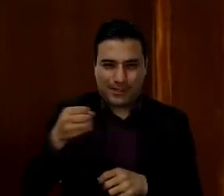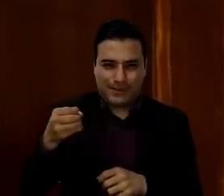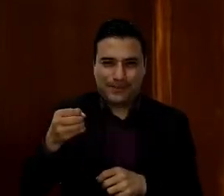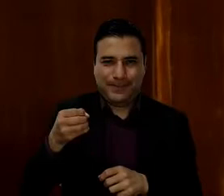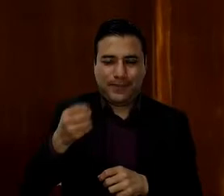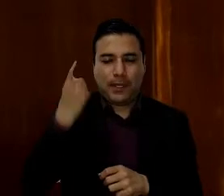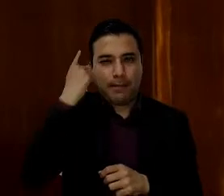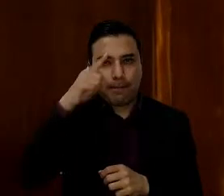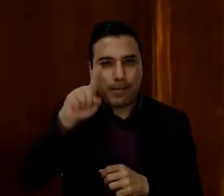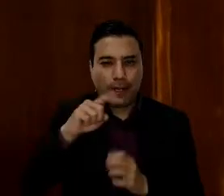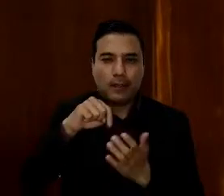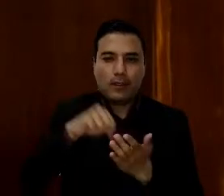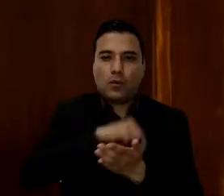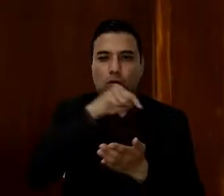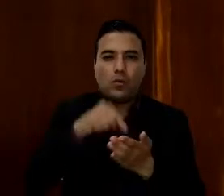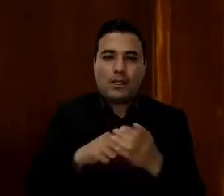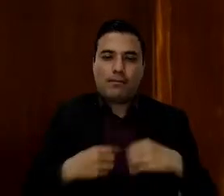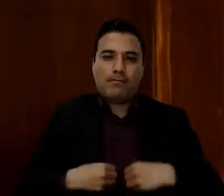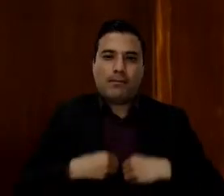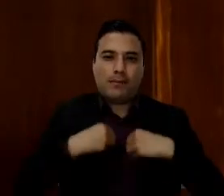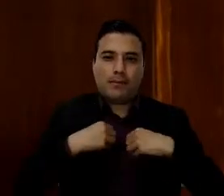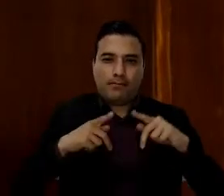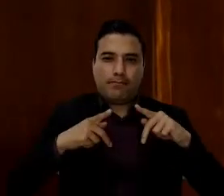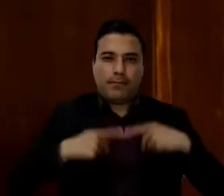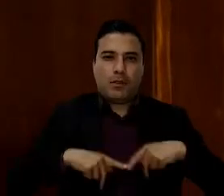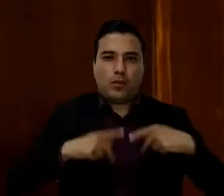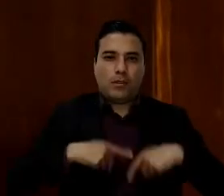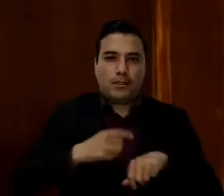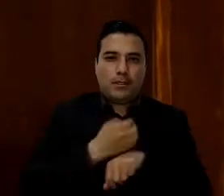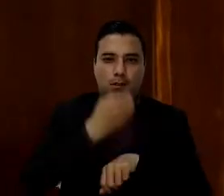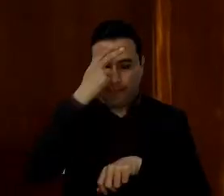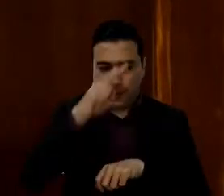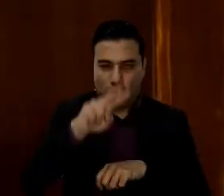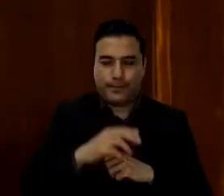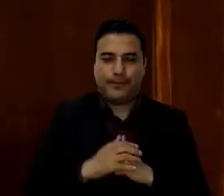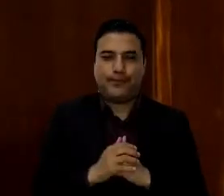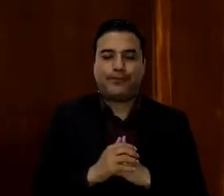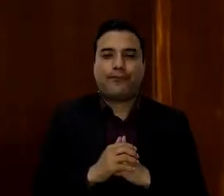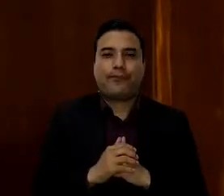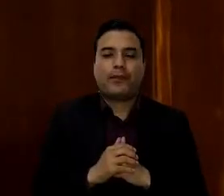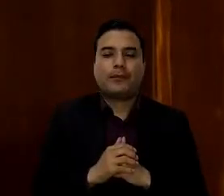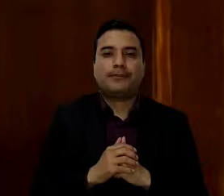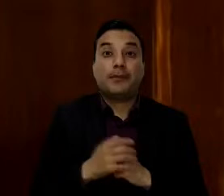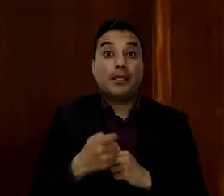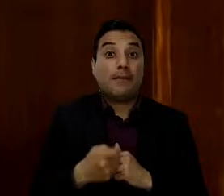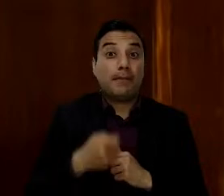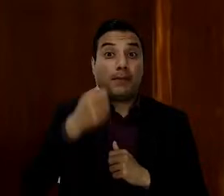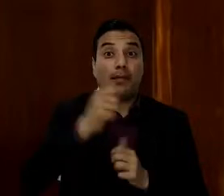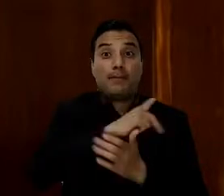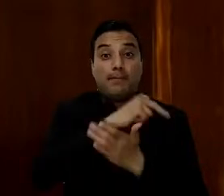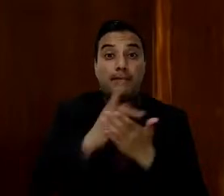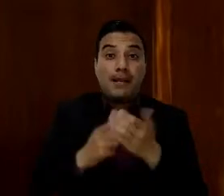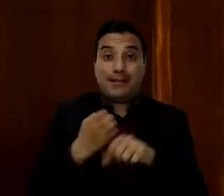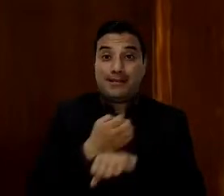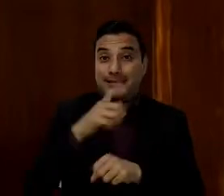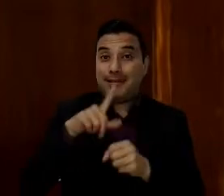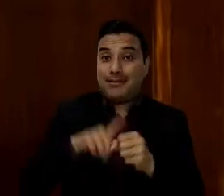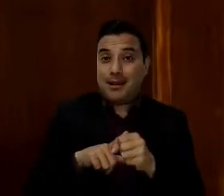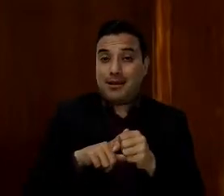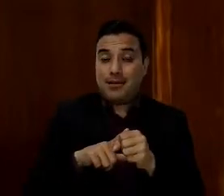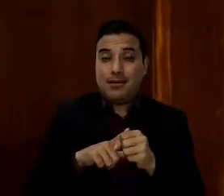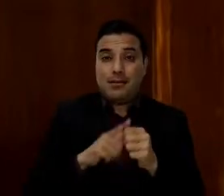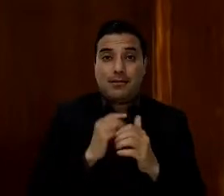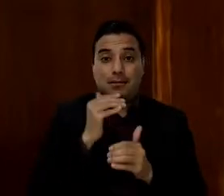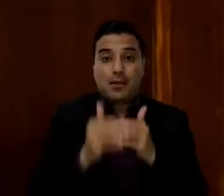los asentamientos humanos del Estado. El primer Plan Estatal de Desarrollo